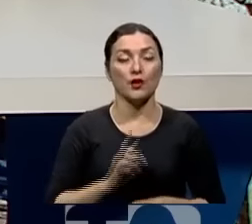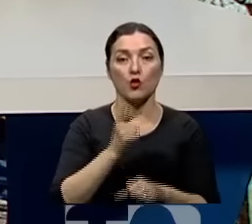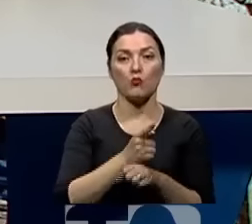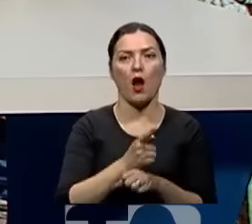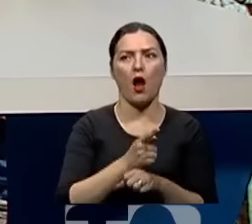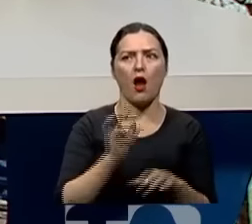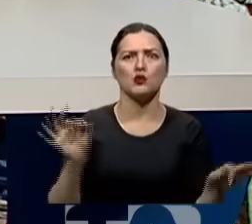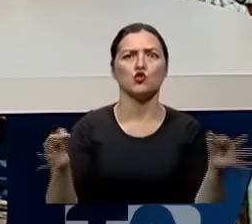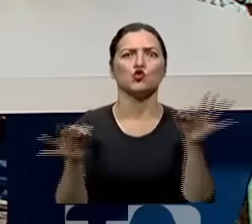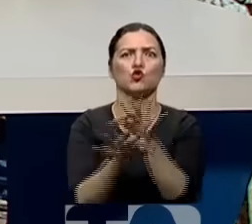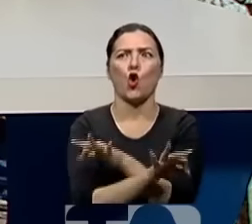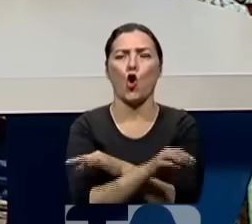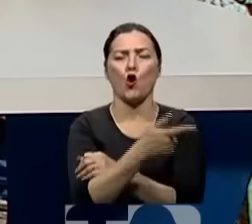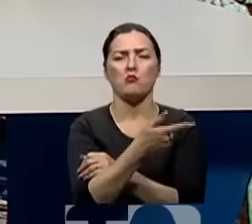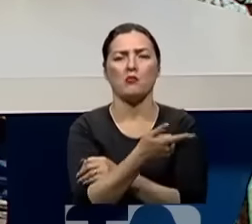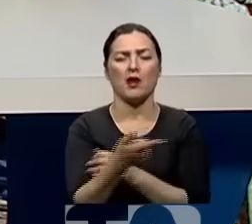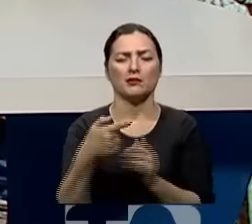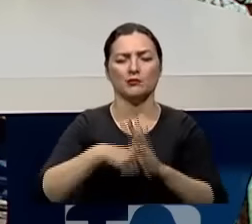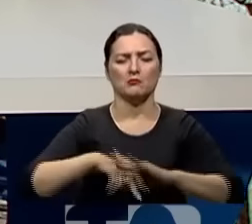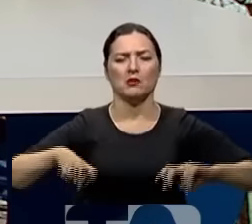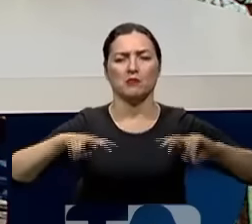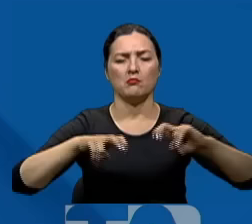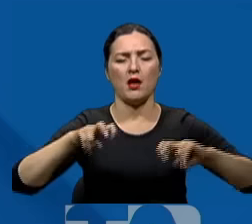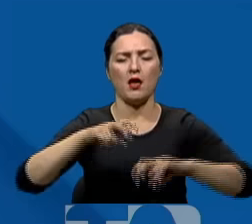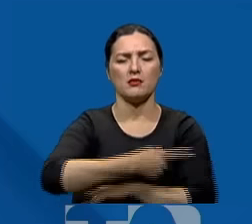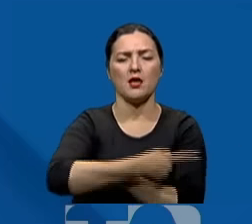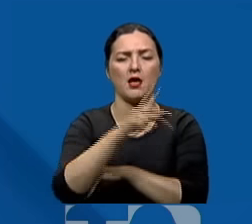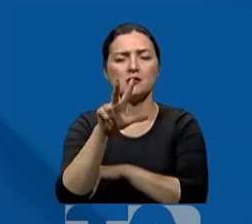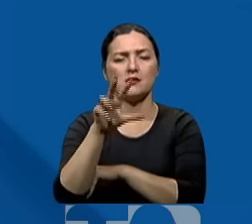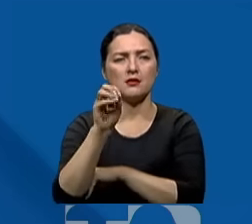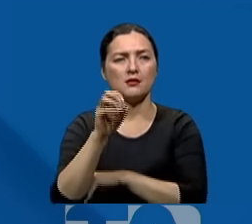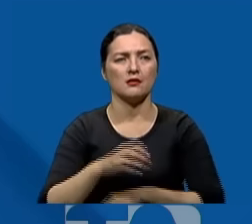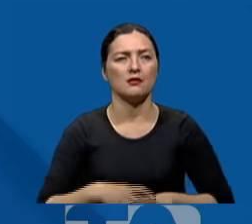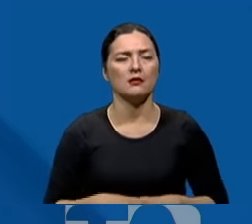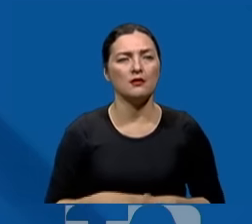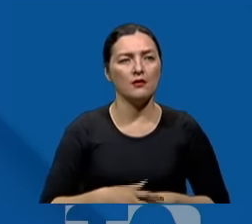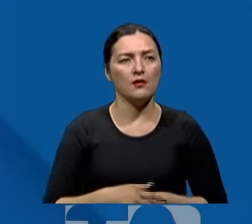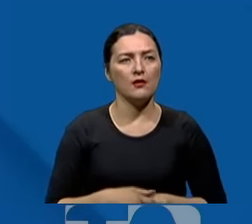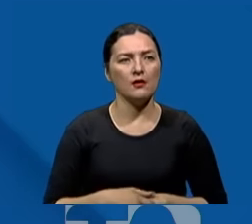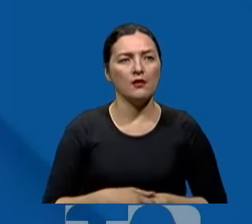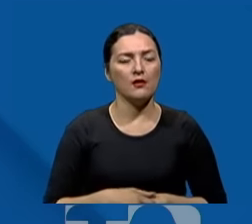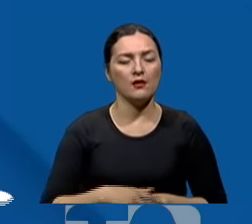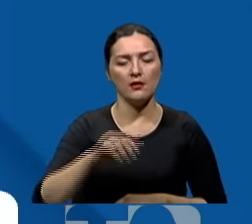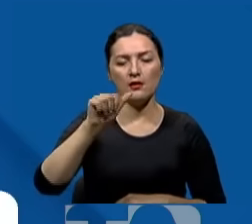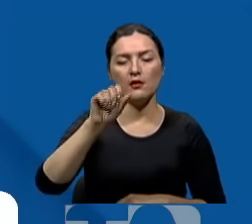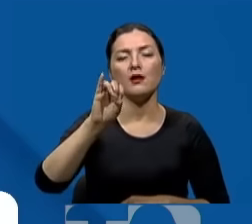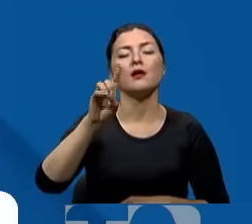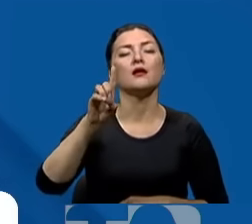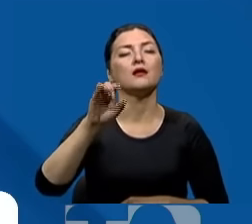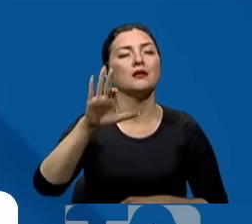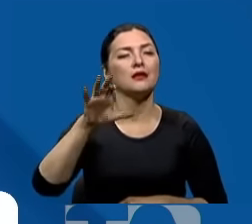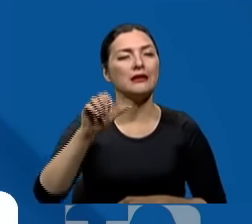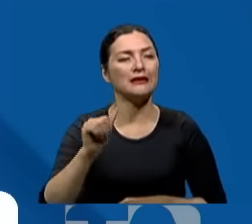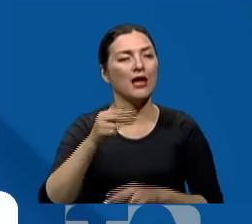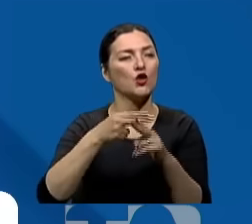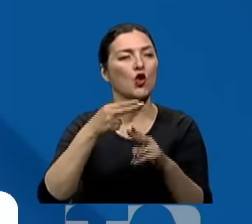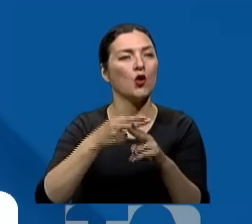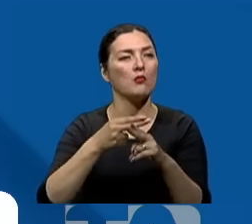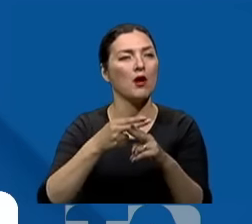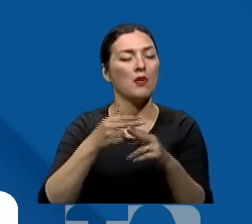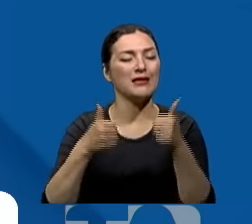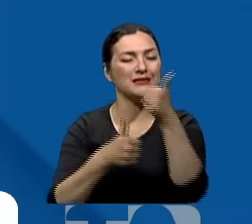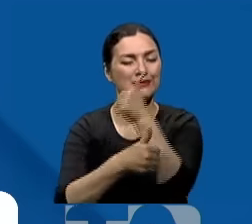alternativas y la instrucción fiscal en este caso durará 30 días. Aidita Pamela Atti. Era el nombre de la